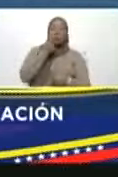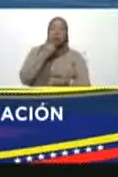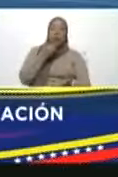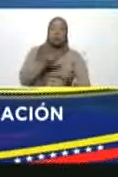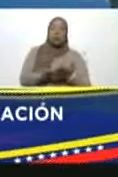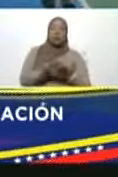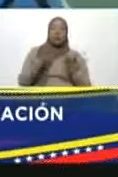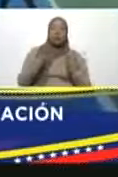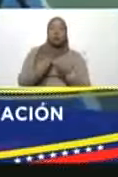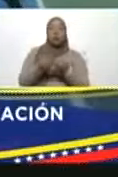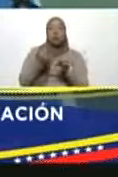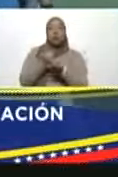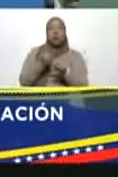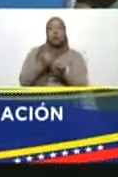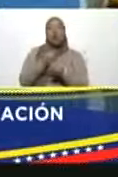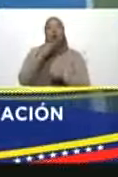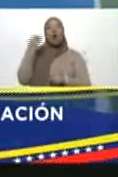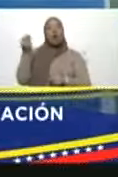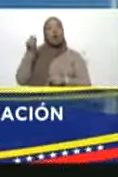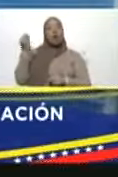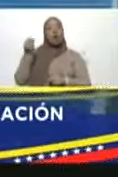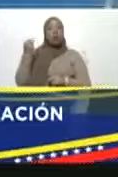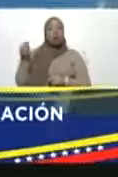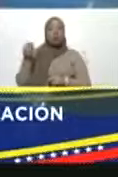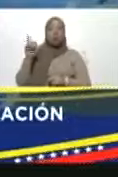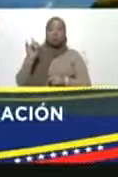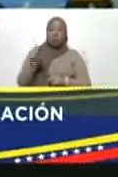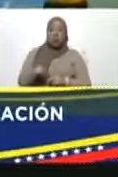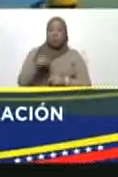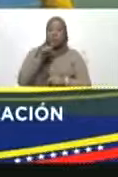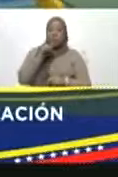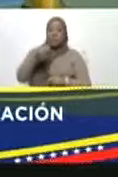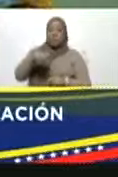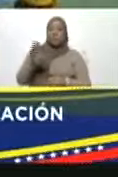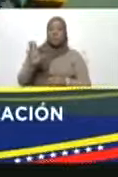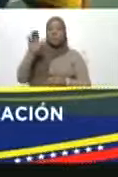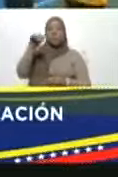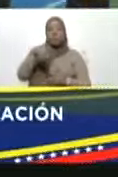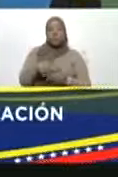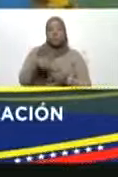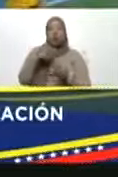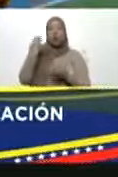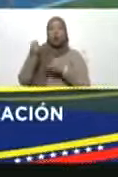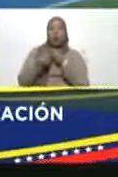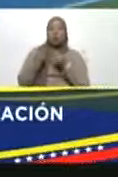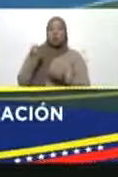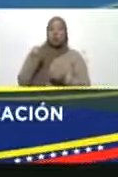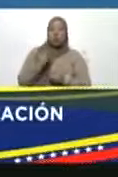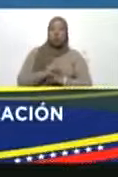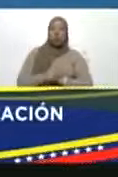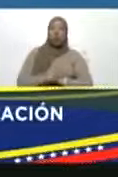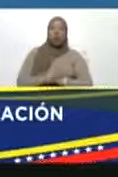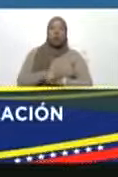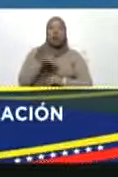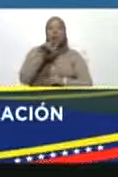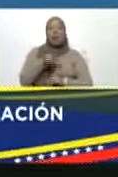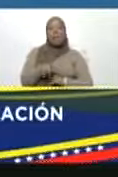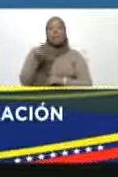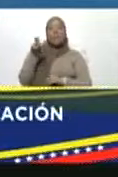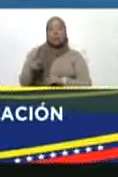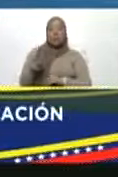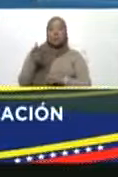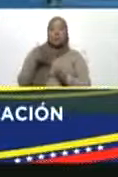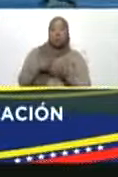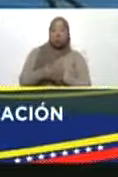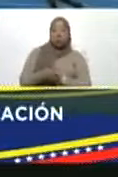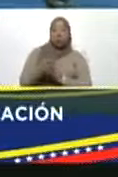agradecimiento conjuntamente con estos muchachos, como gobernadora de este estado, como persona que nació en